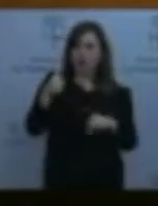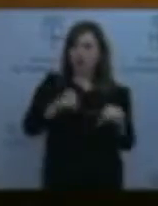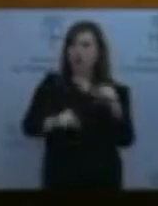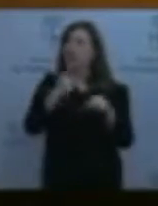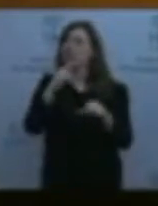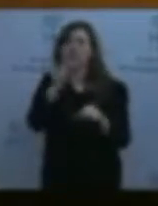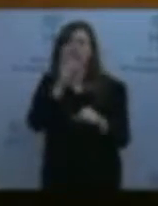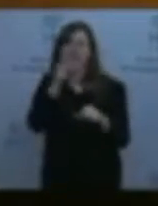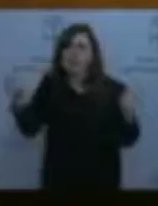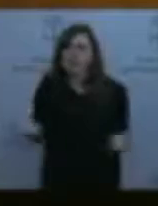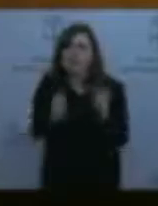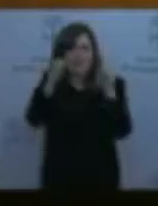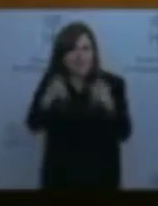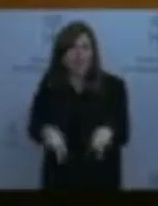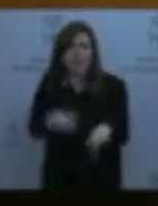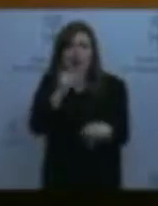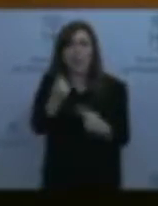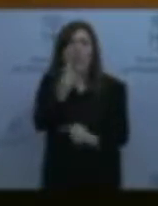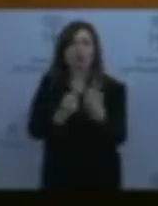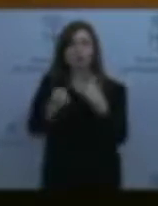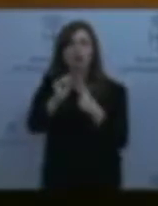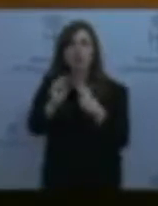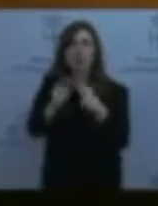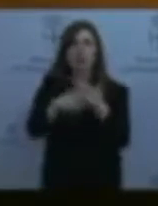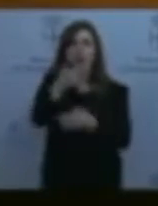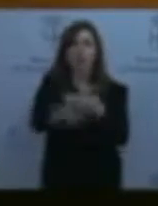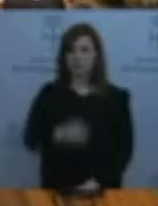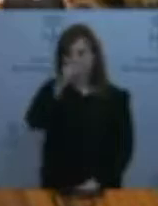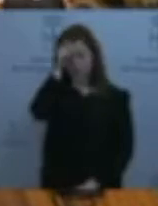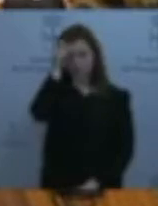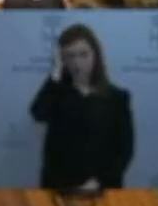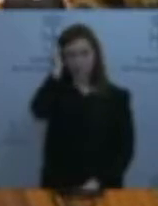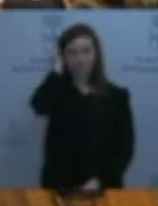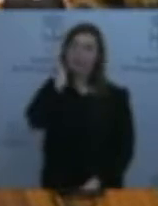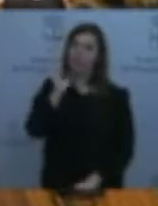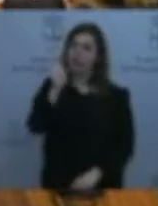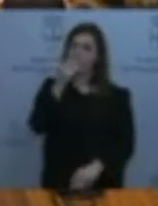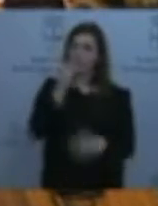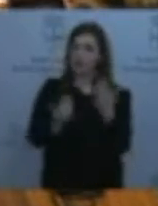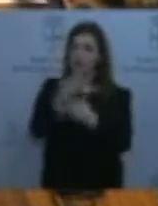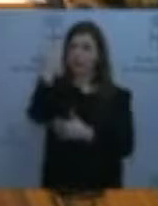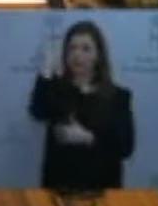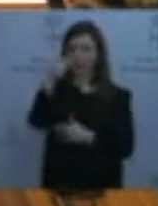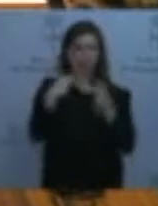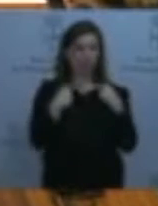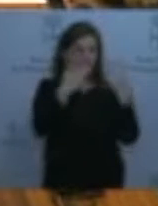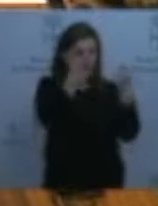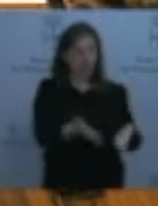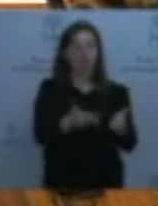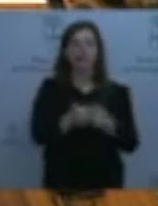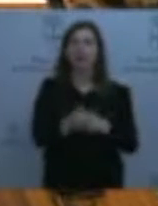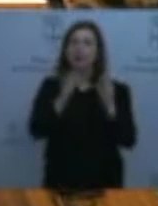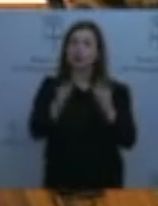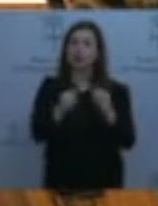espera real para consultas y procedimientos diagnósticos? Sí, buenos días, señor presidente, señor diputado. Hace unas